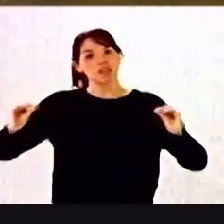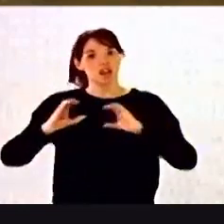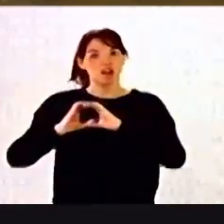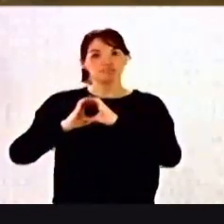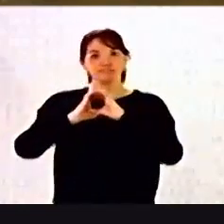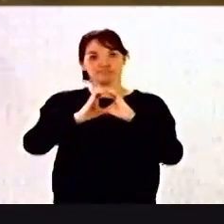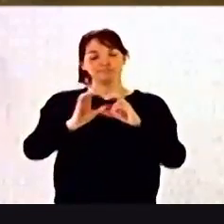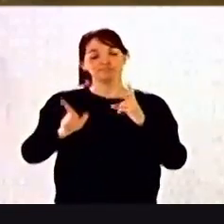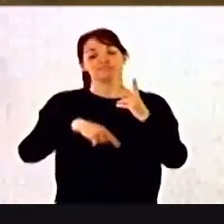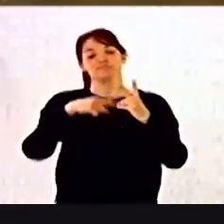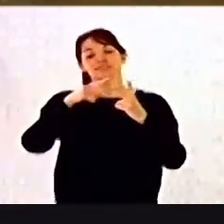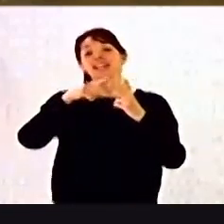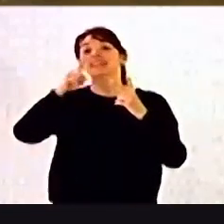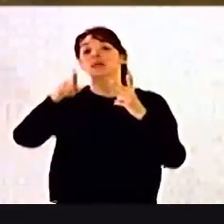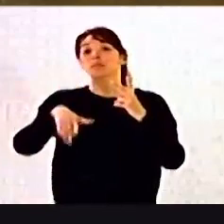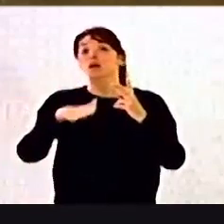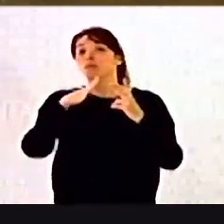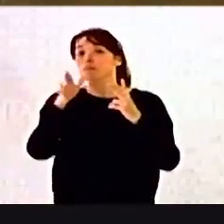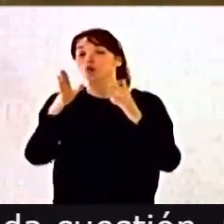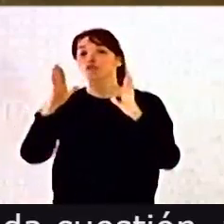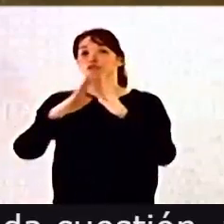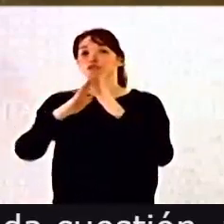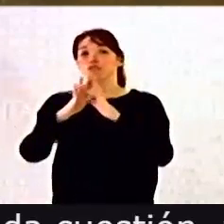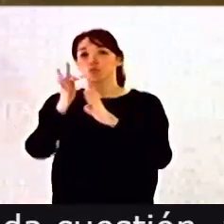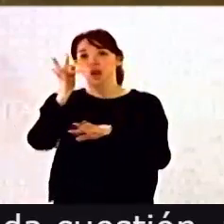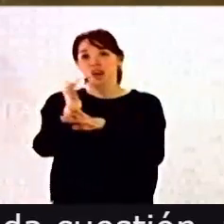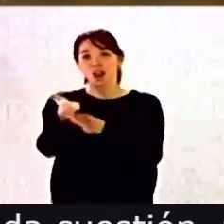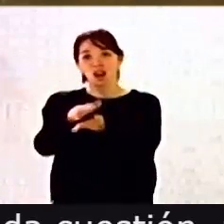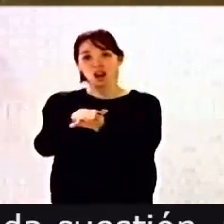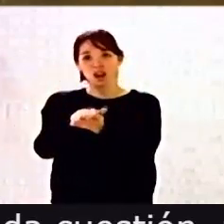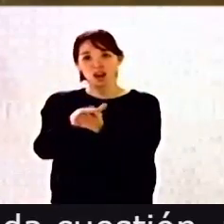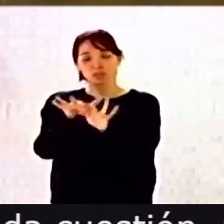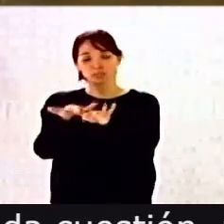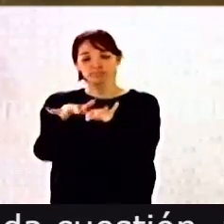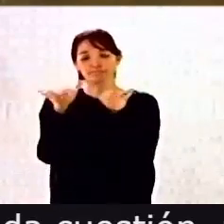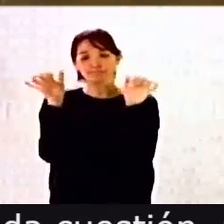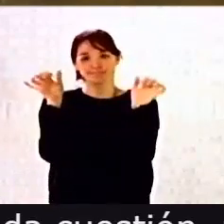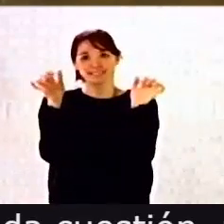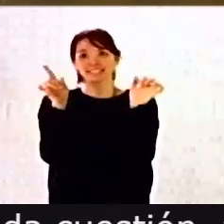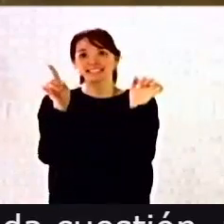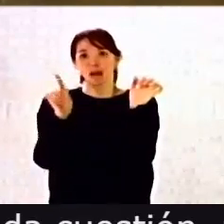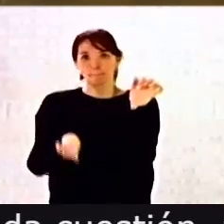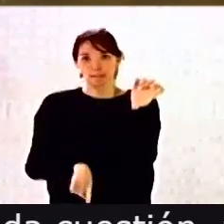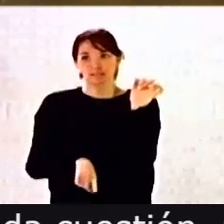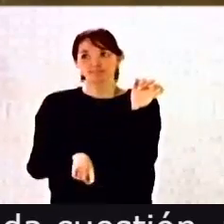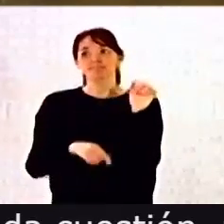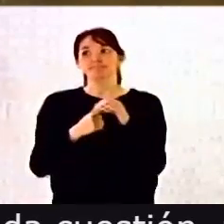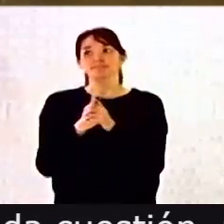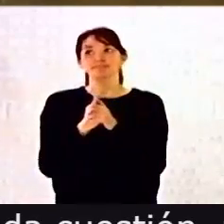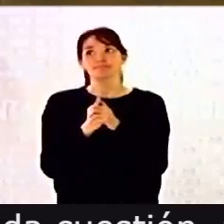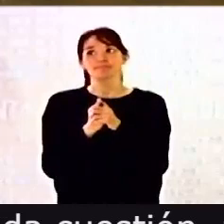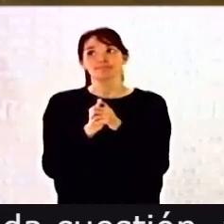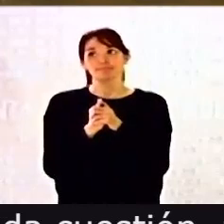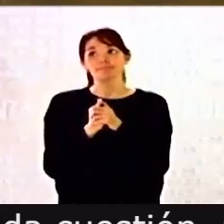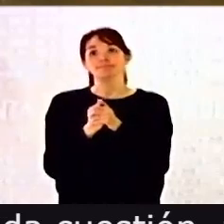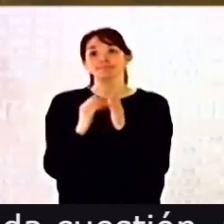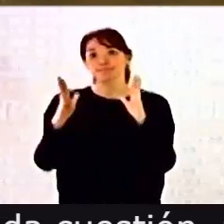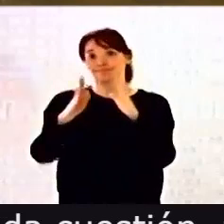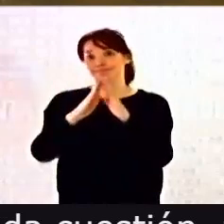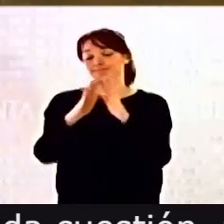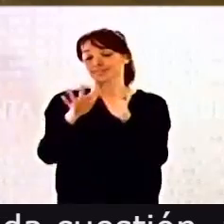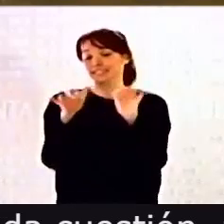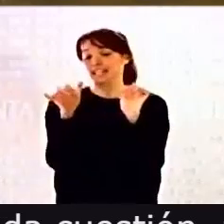cuestión, por un funeral que también se había celebrado o se había realizado en